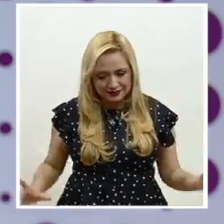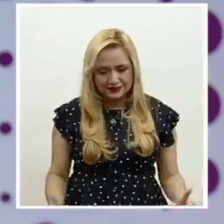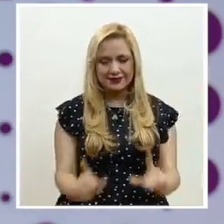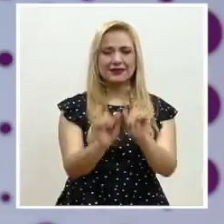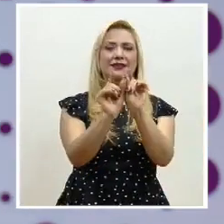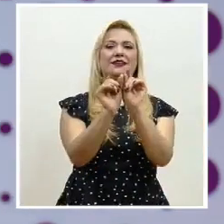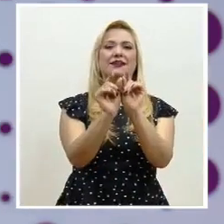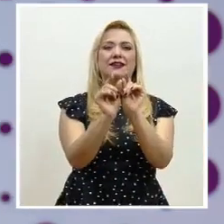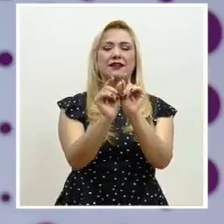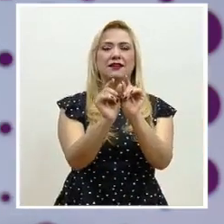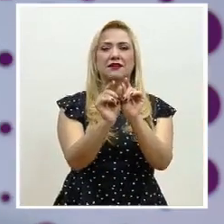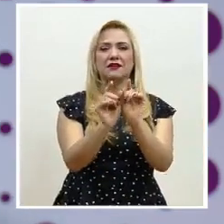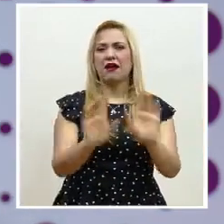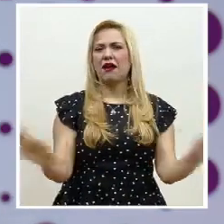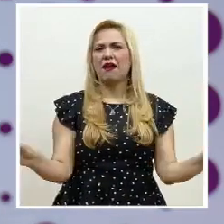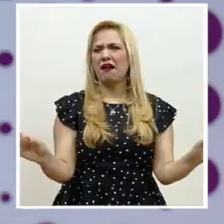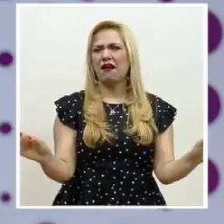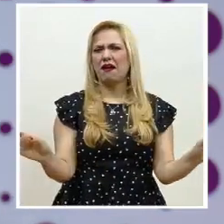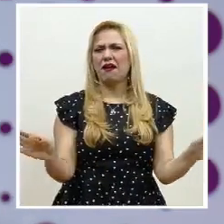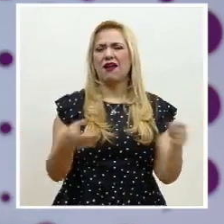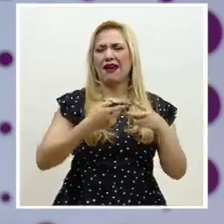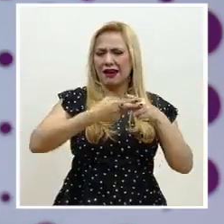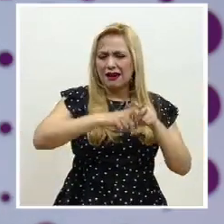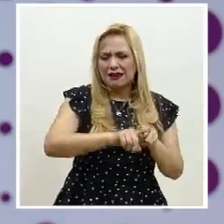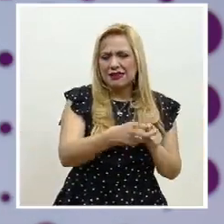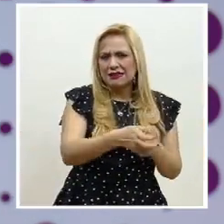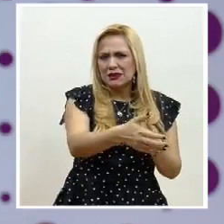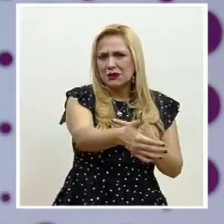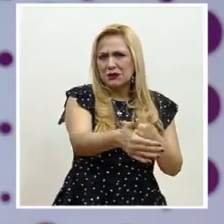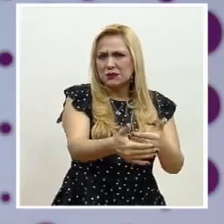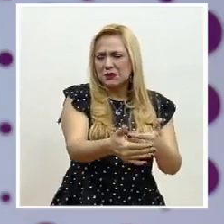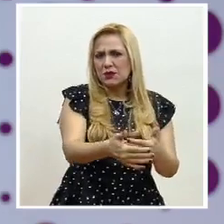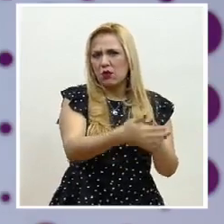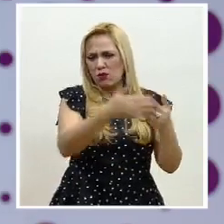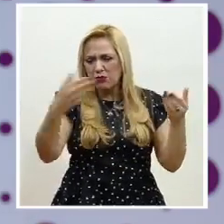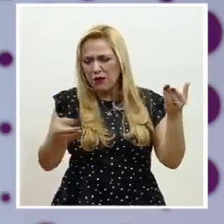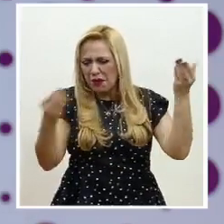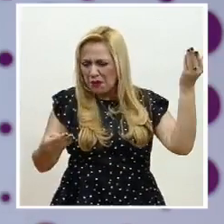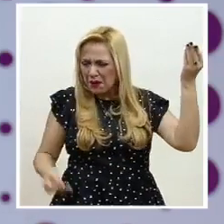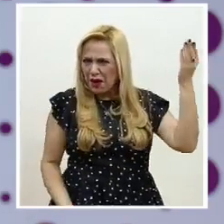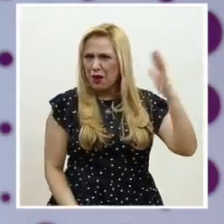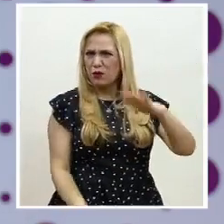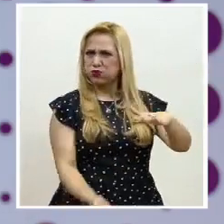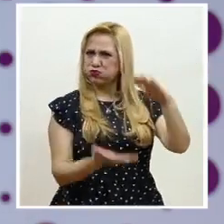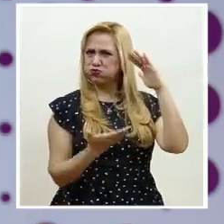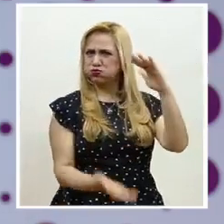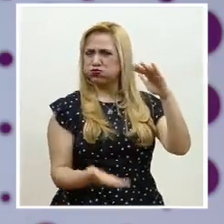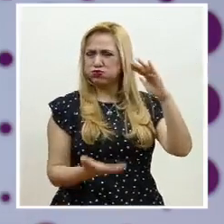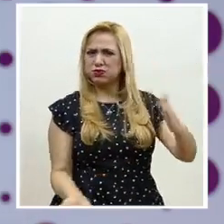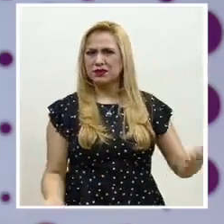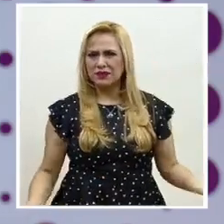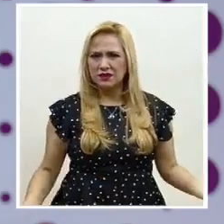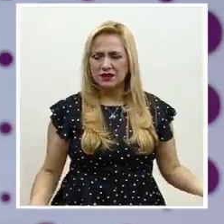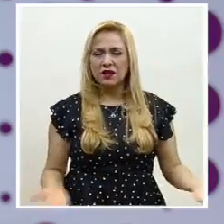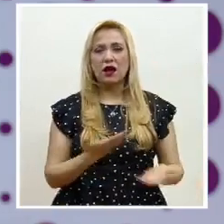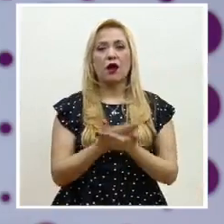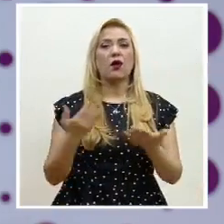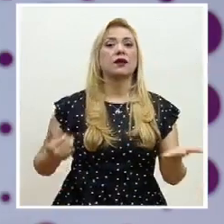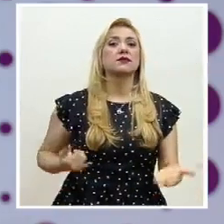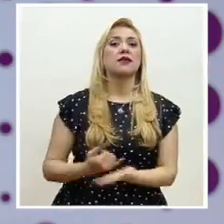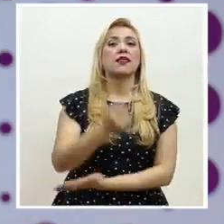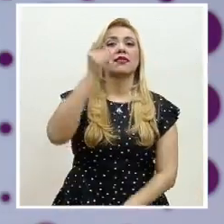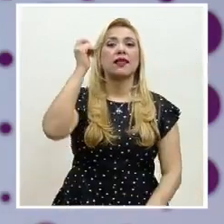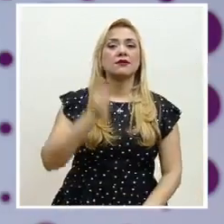transcripción cuando se podría haber hecho desde un inicio. Entonces, en un primer, digamos, etapa de lo que es la elaboración ahora de las sentencias